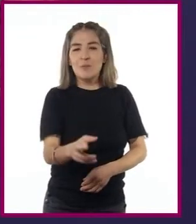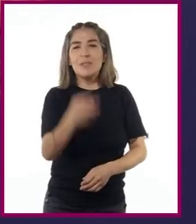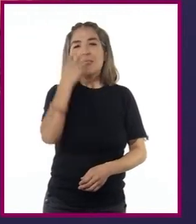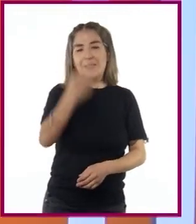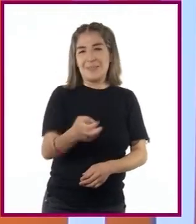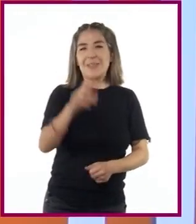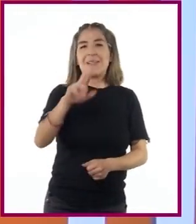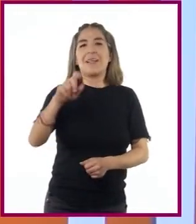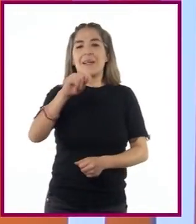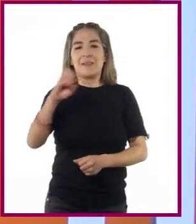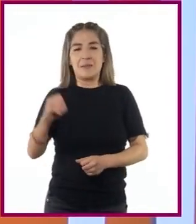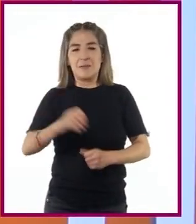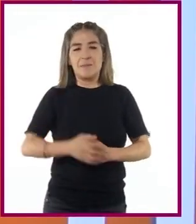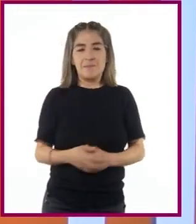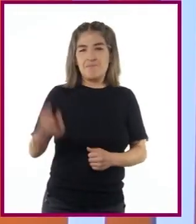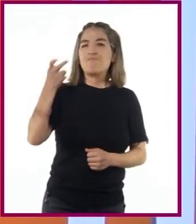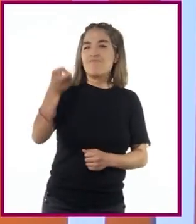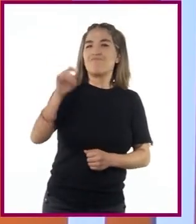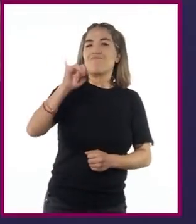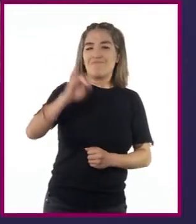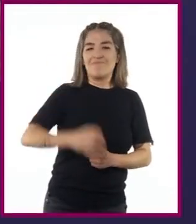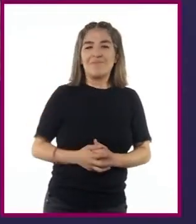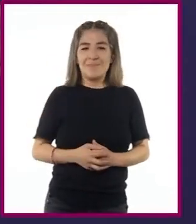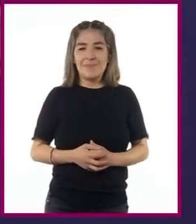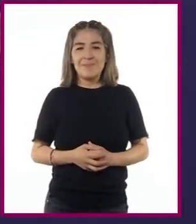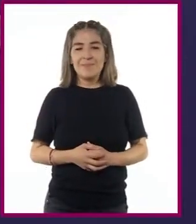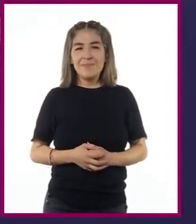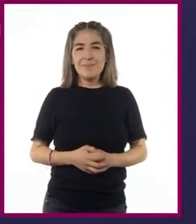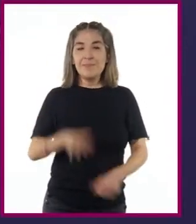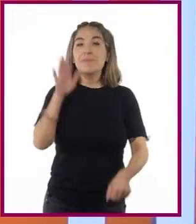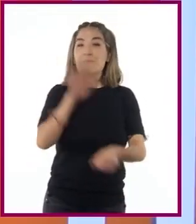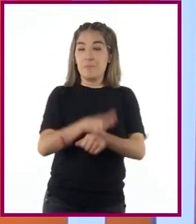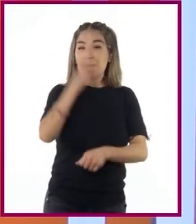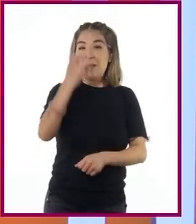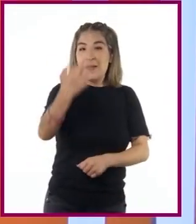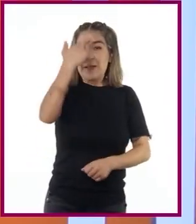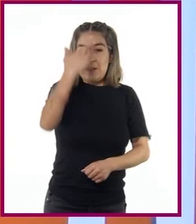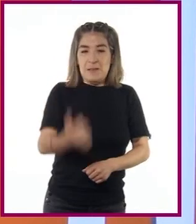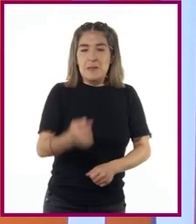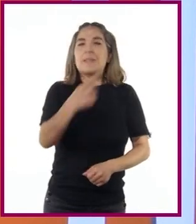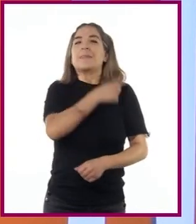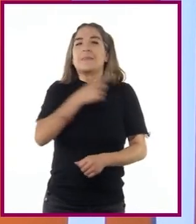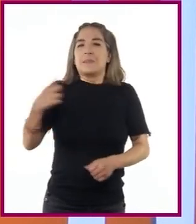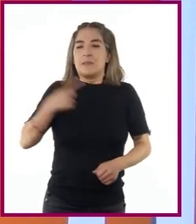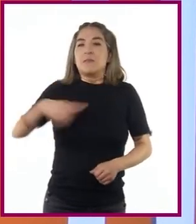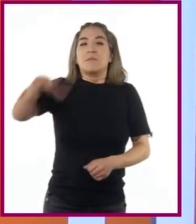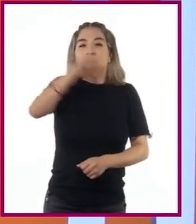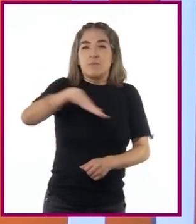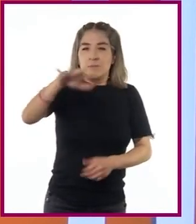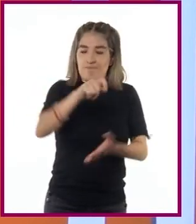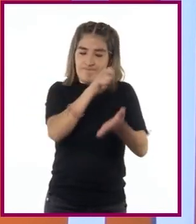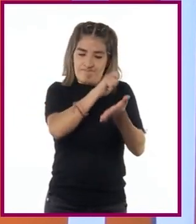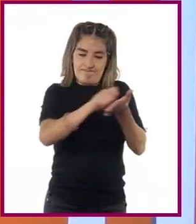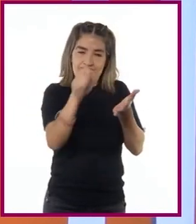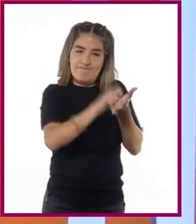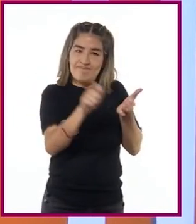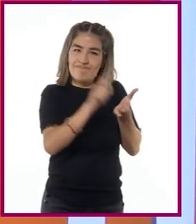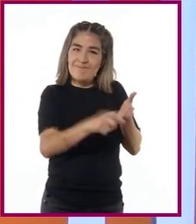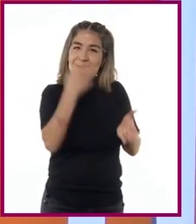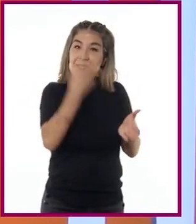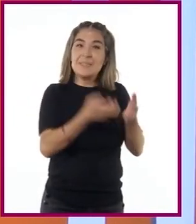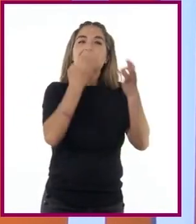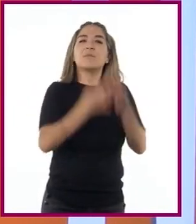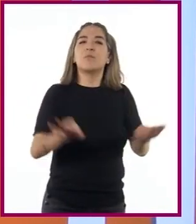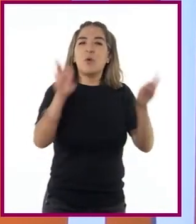dichos retos. Así es, maestro Luis. Por esa razón, es importante tomar nota de los